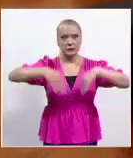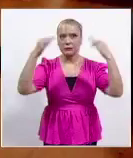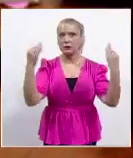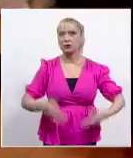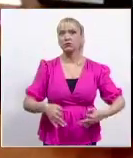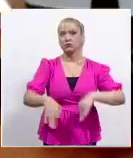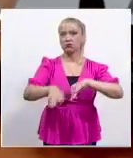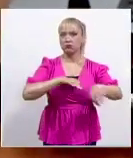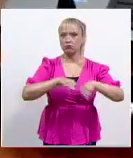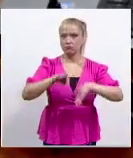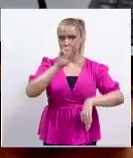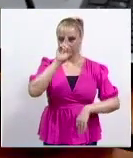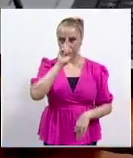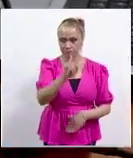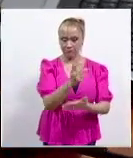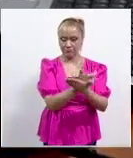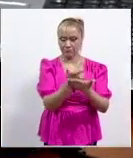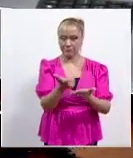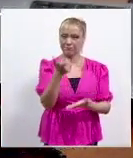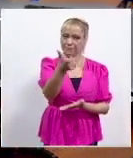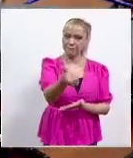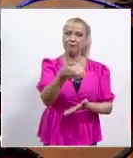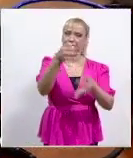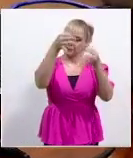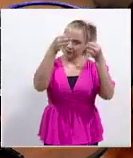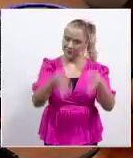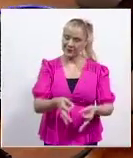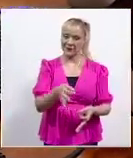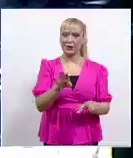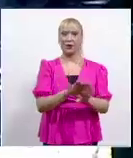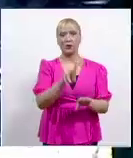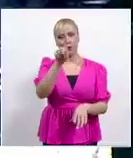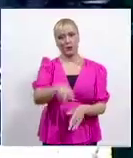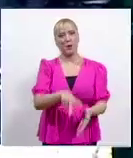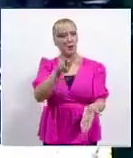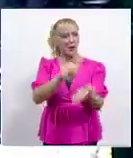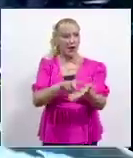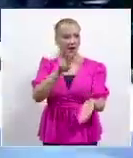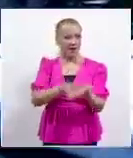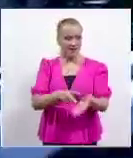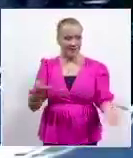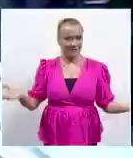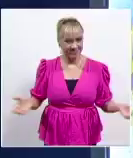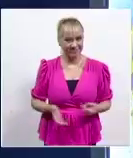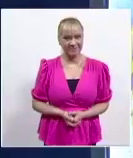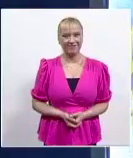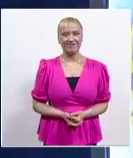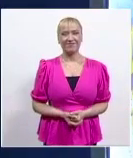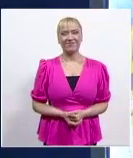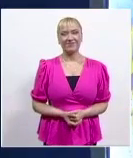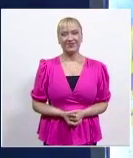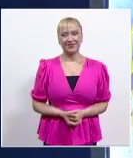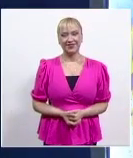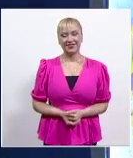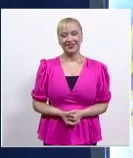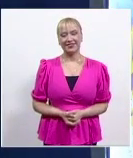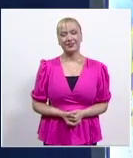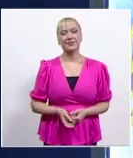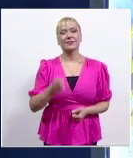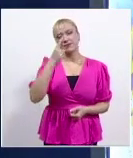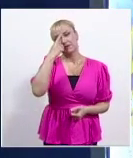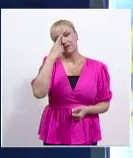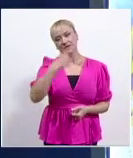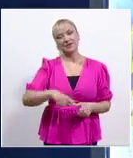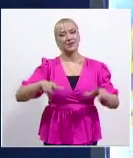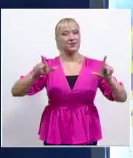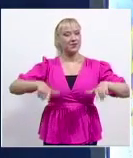el trabajo digno y decente. Para el canal del Poder Judicial de la Federación, Jesús Daza. Y en la edición digital